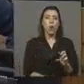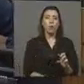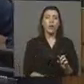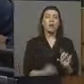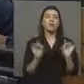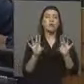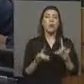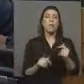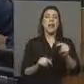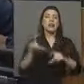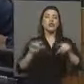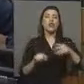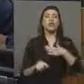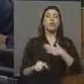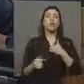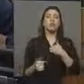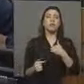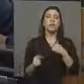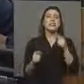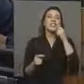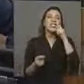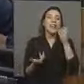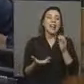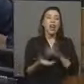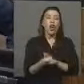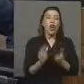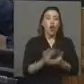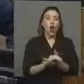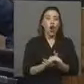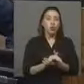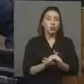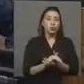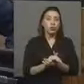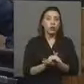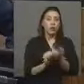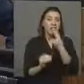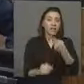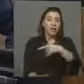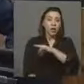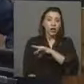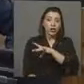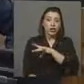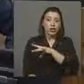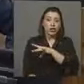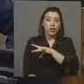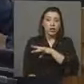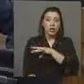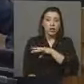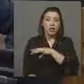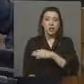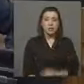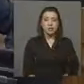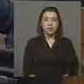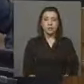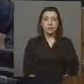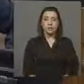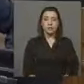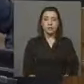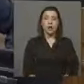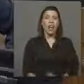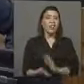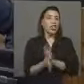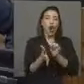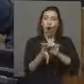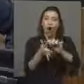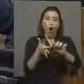fijar precios. Eso es colusión. Es la colusión que viven los chilenos, como lo he dicho en esta intervención, en